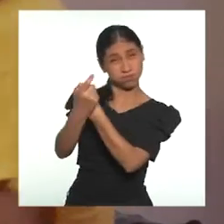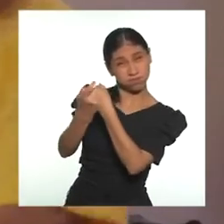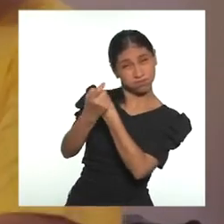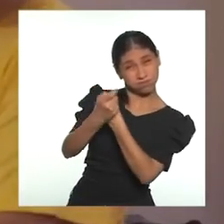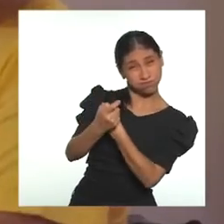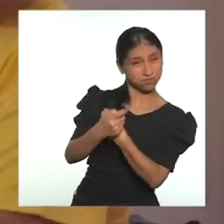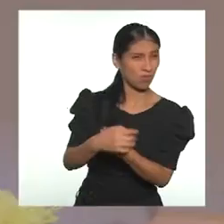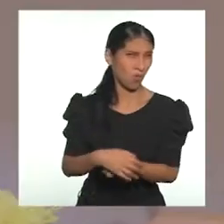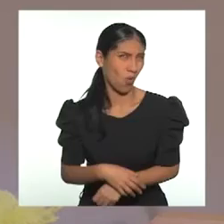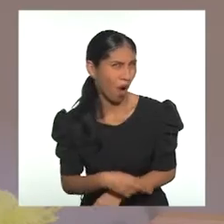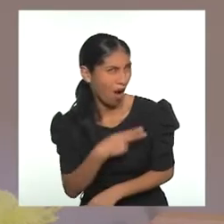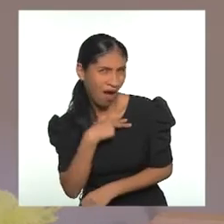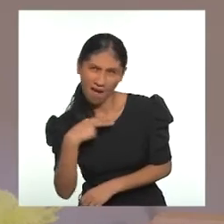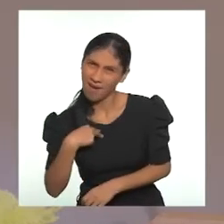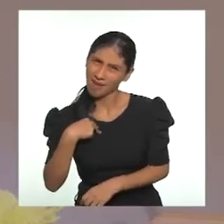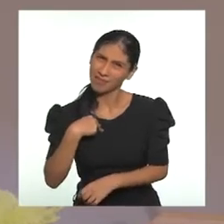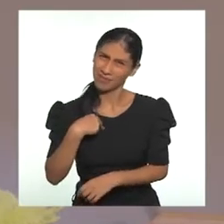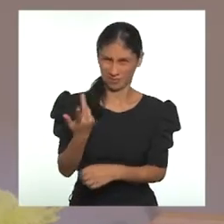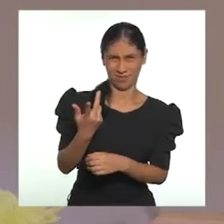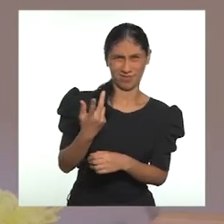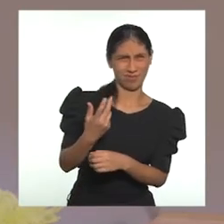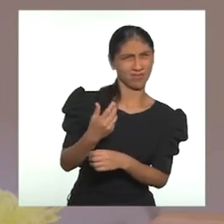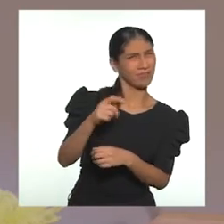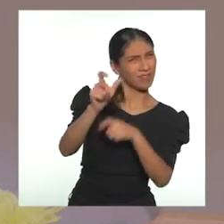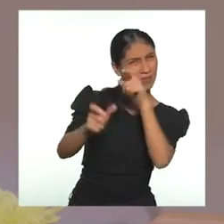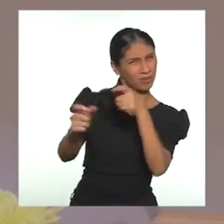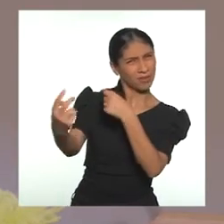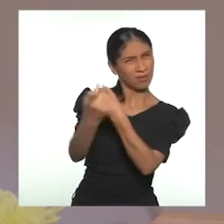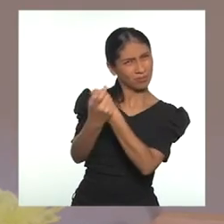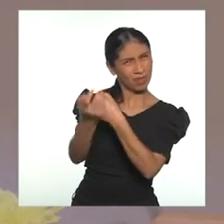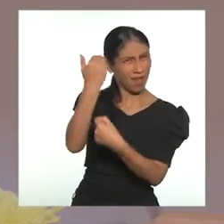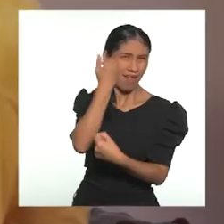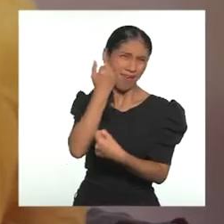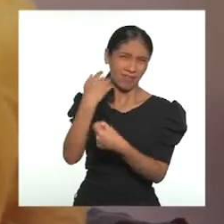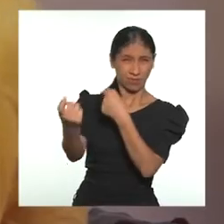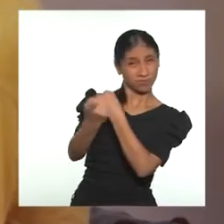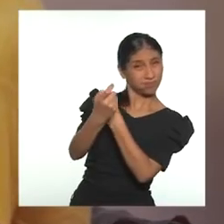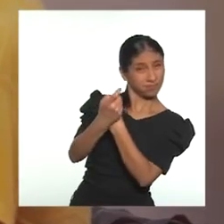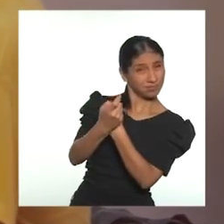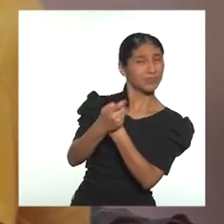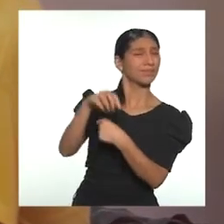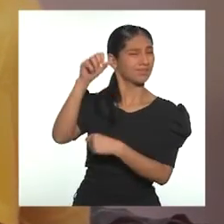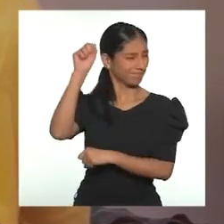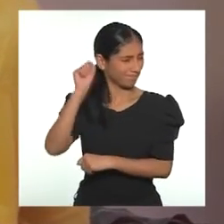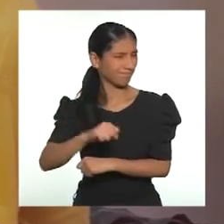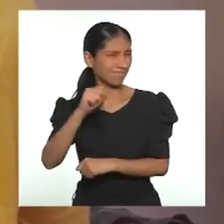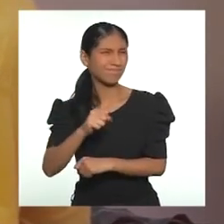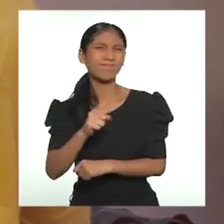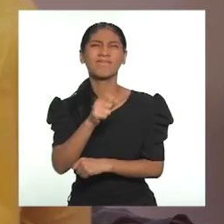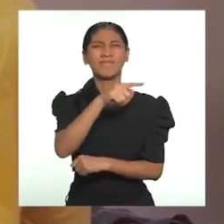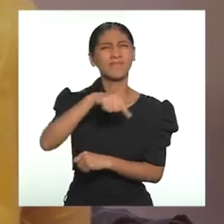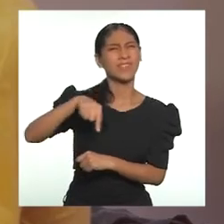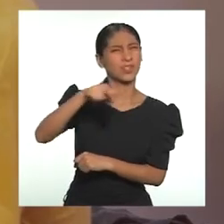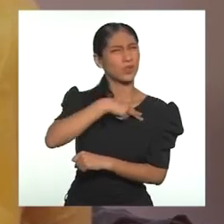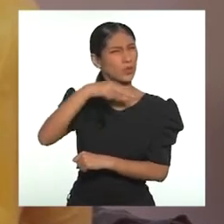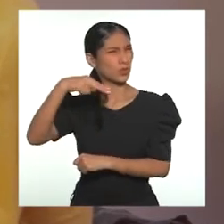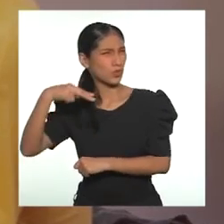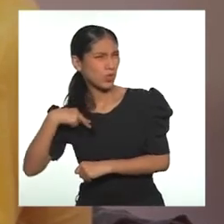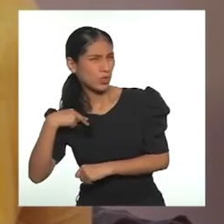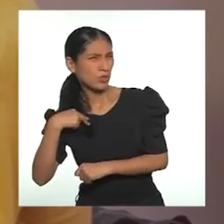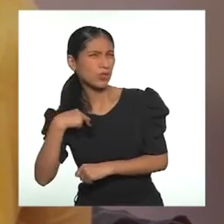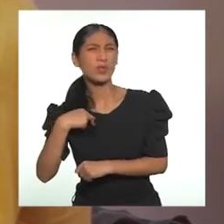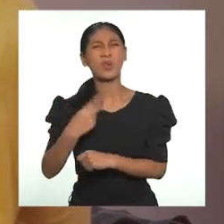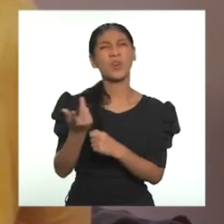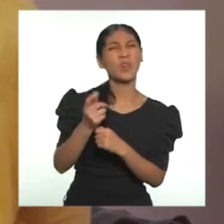ancestros. ¿Nuestros ancestros? ¡Sí! Nuestros ancestros son